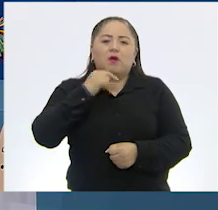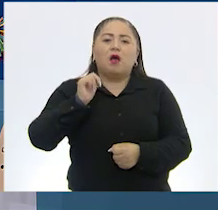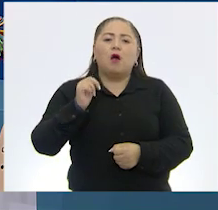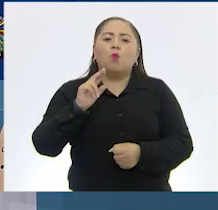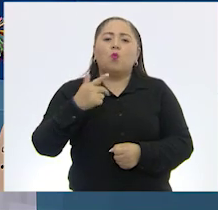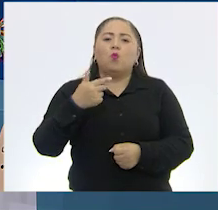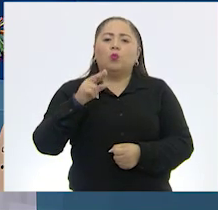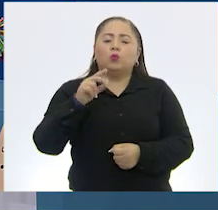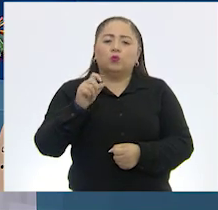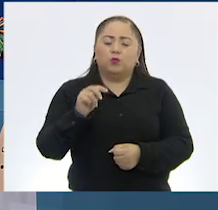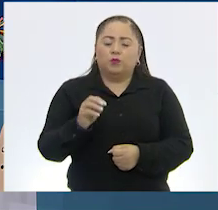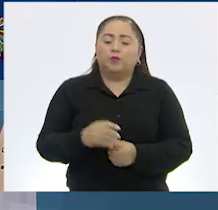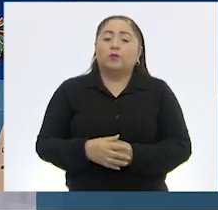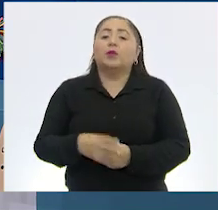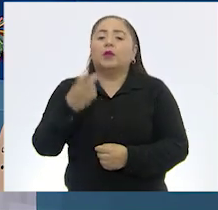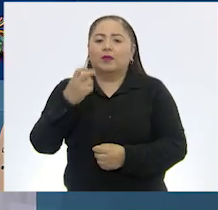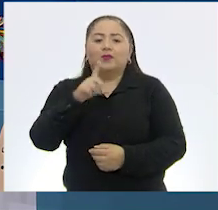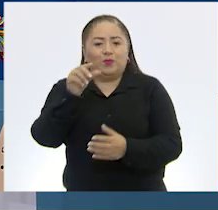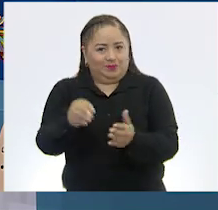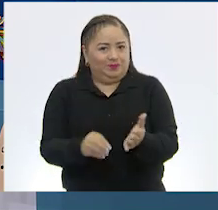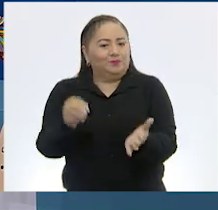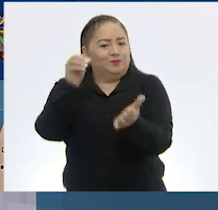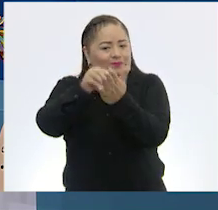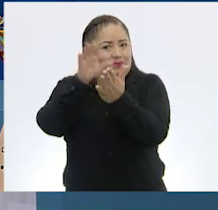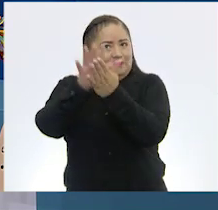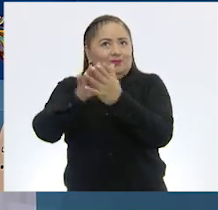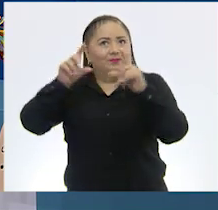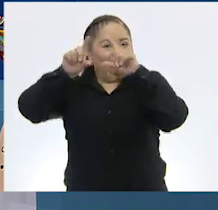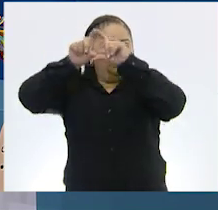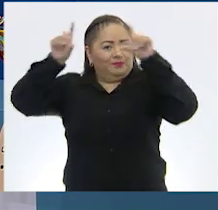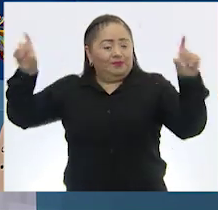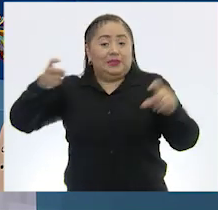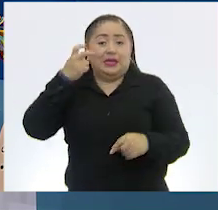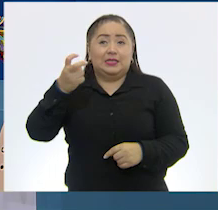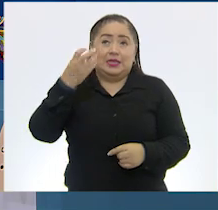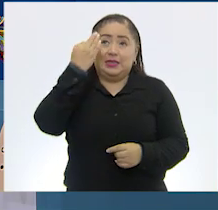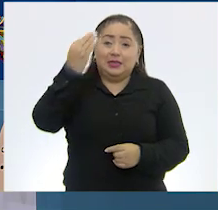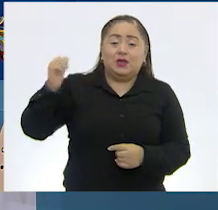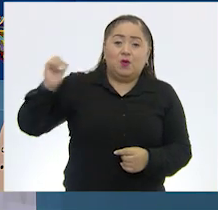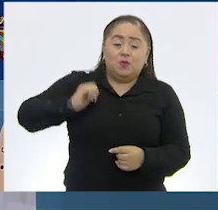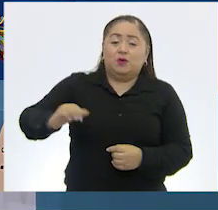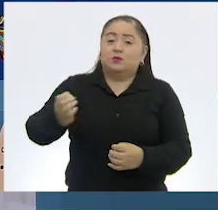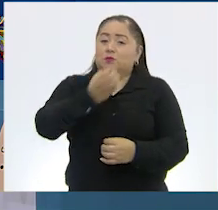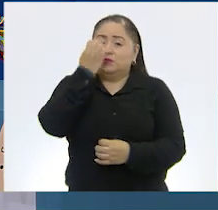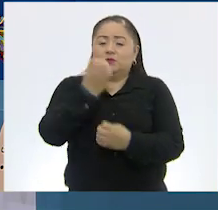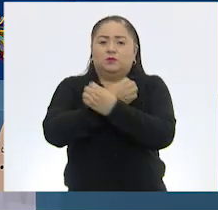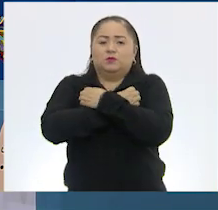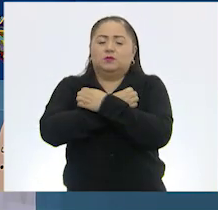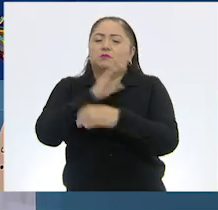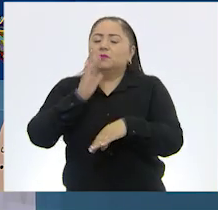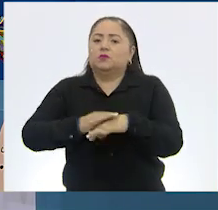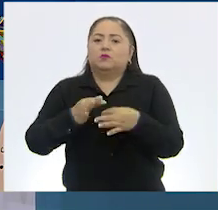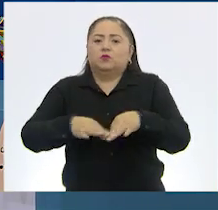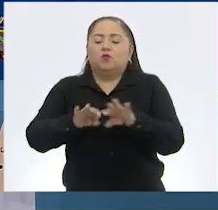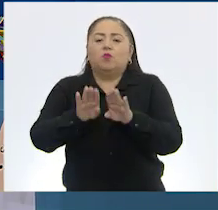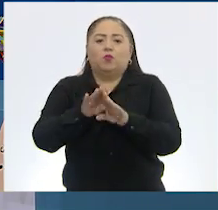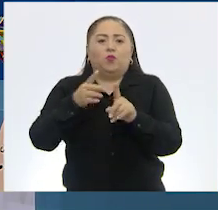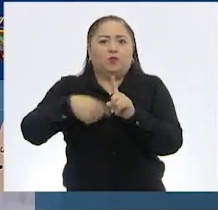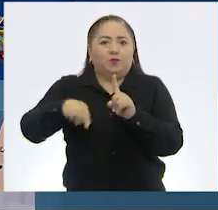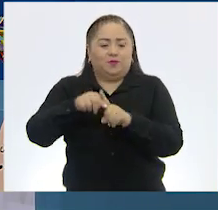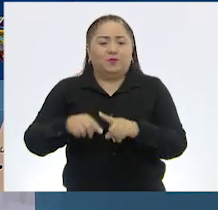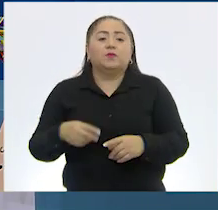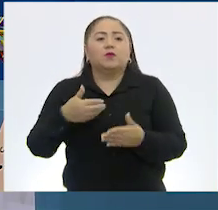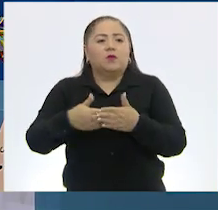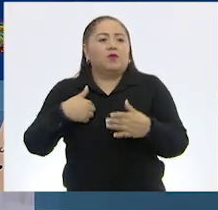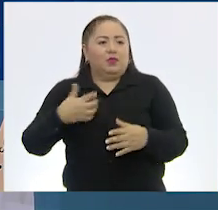Comte. Entonces, anotemos en nuestra tabla que durante esta época la educación tuvo una gran influencia del positivismo.